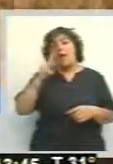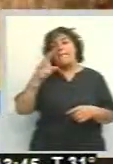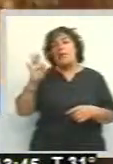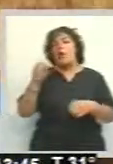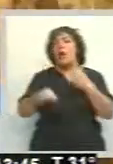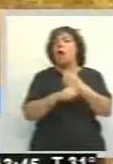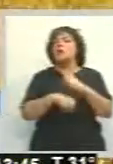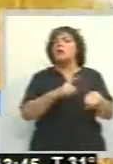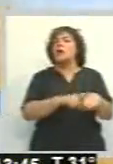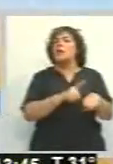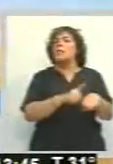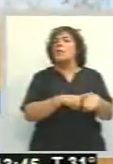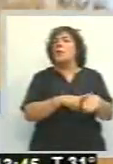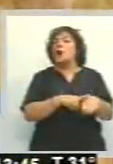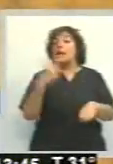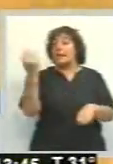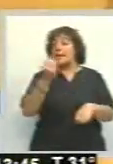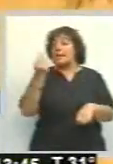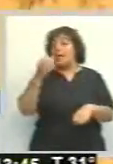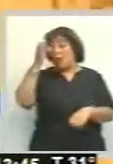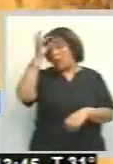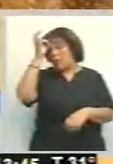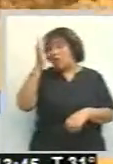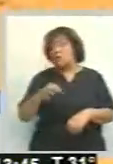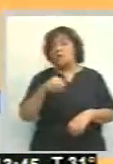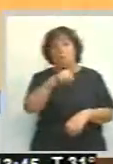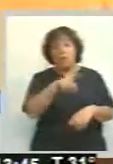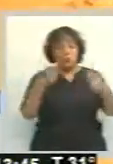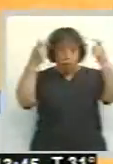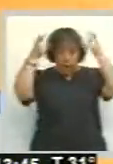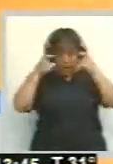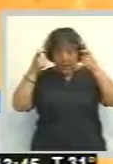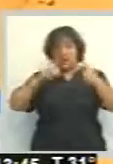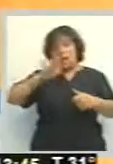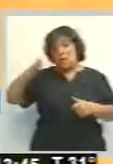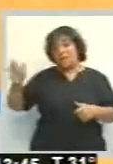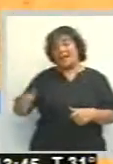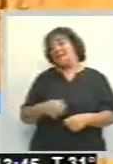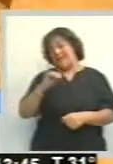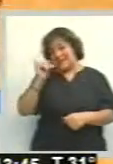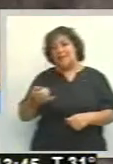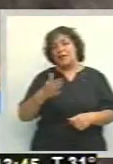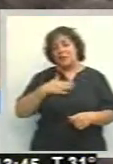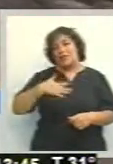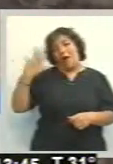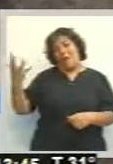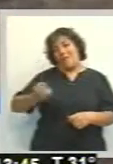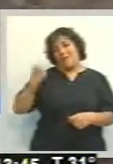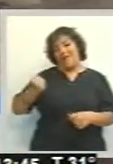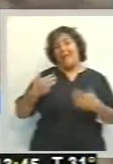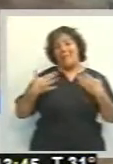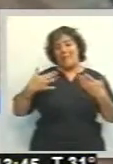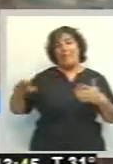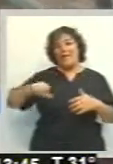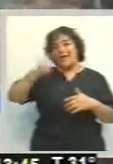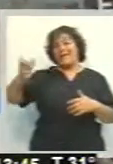Hasta el sábado al mediodía. Y vos sos el rey de la montaña, ¿no? Así es, yo tuve la oportunidad de ganar